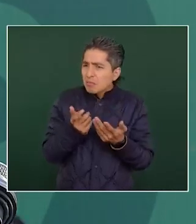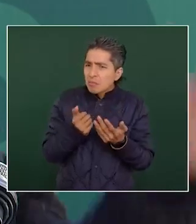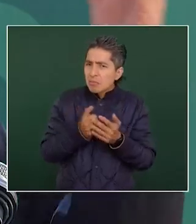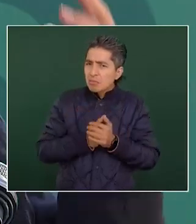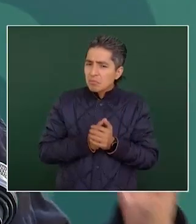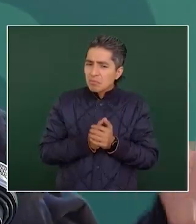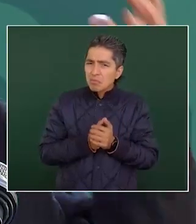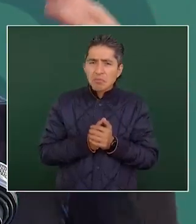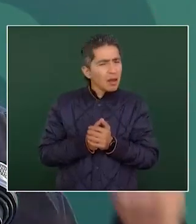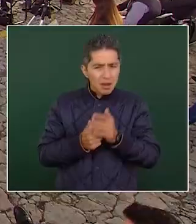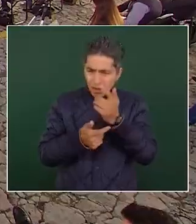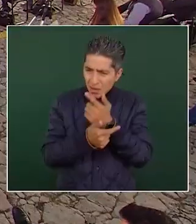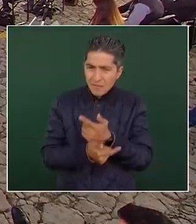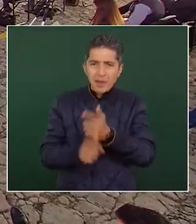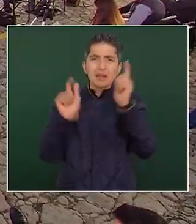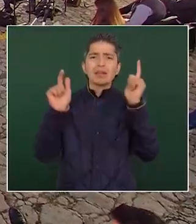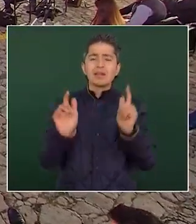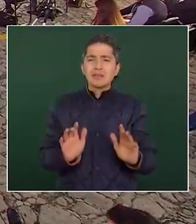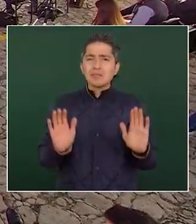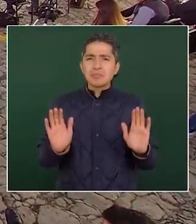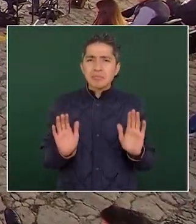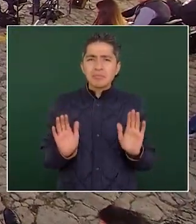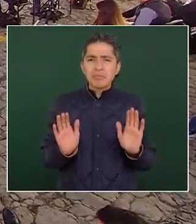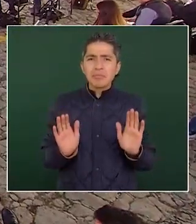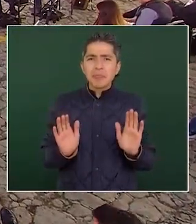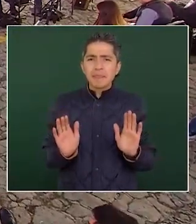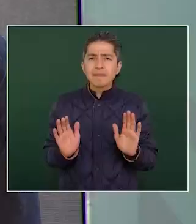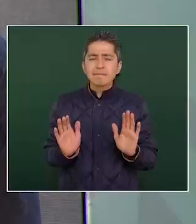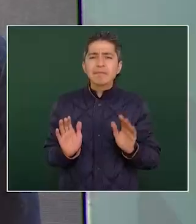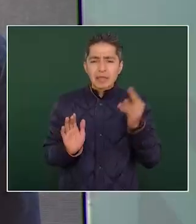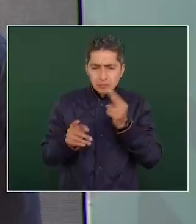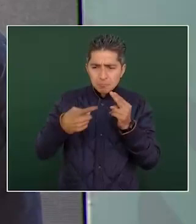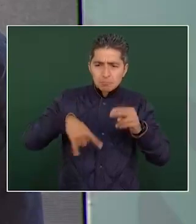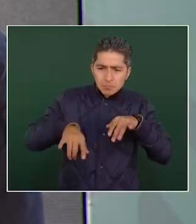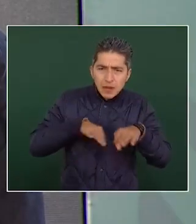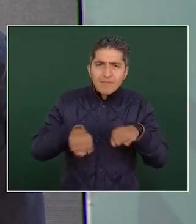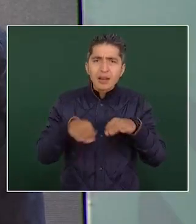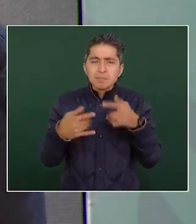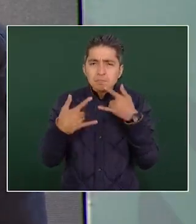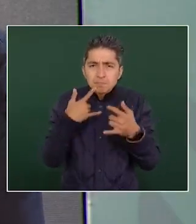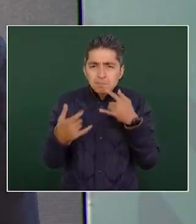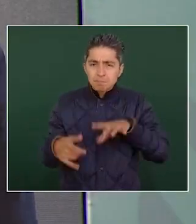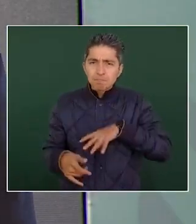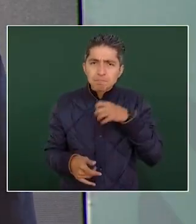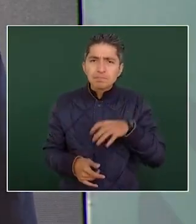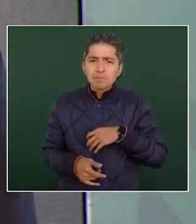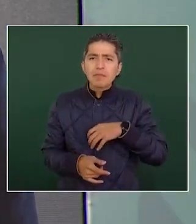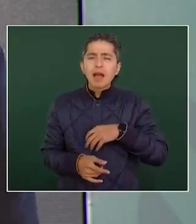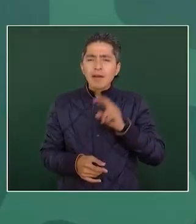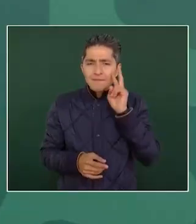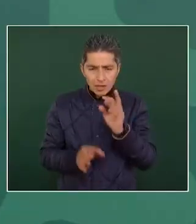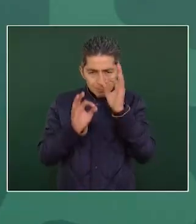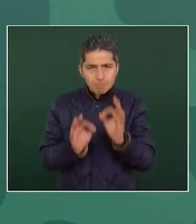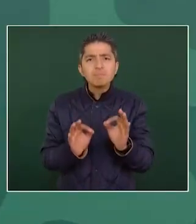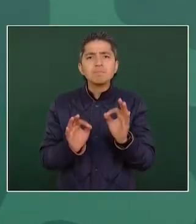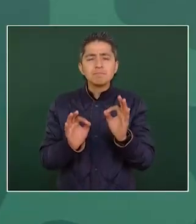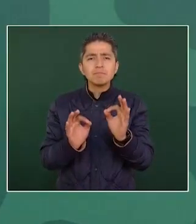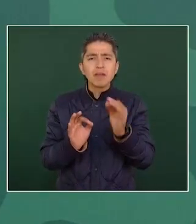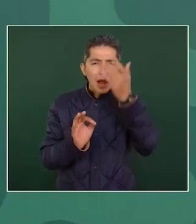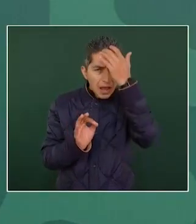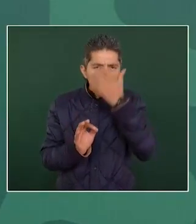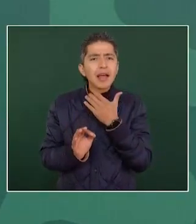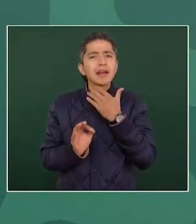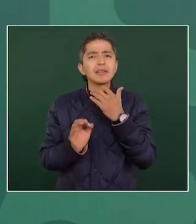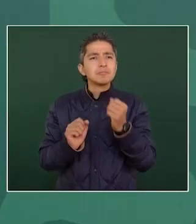Y la libertad no se implora, se conquista, y hay que dar la cara.